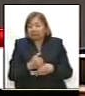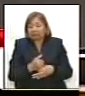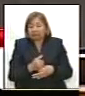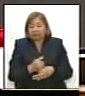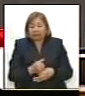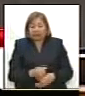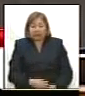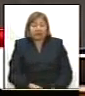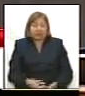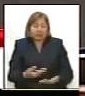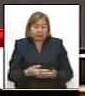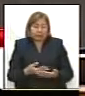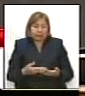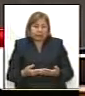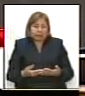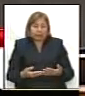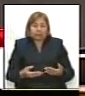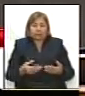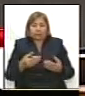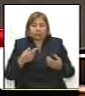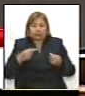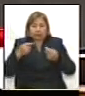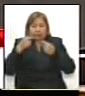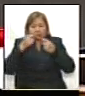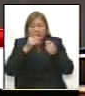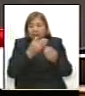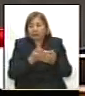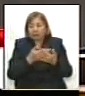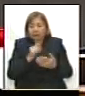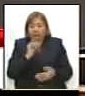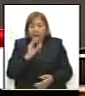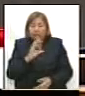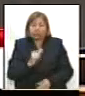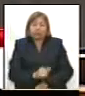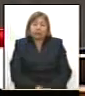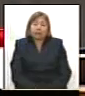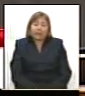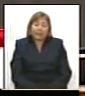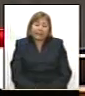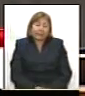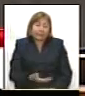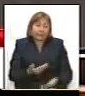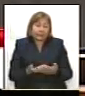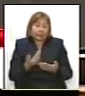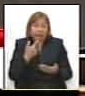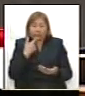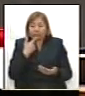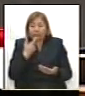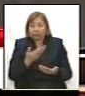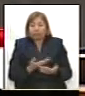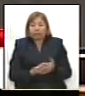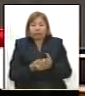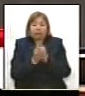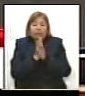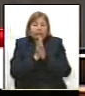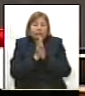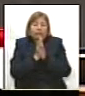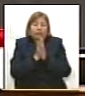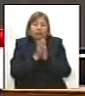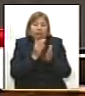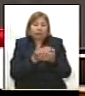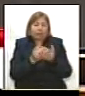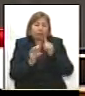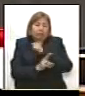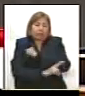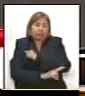conformando un nuevo atractivo turístico del departamento de Ica. Por lo antes mencionado, pido a la representación